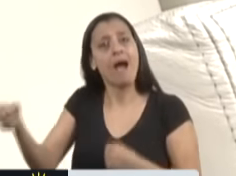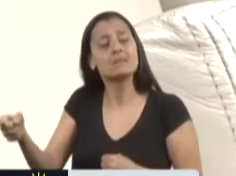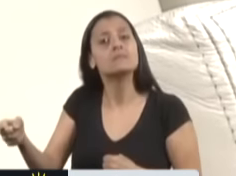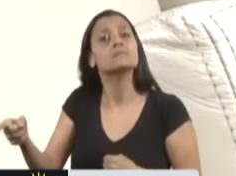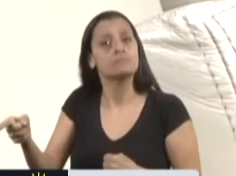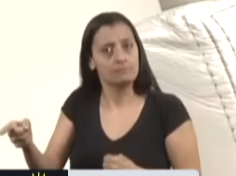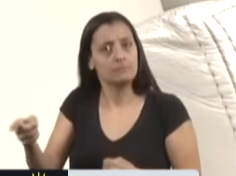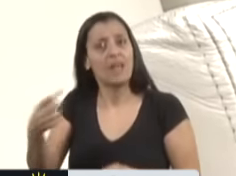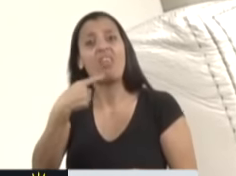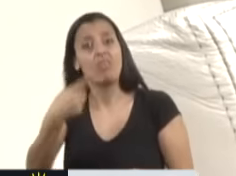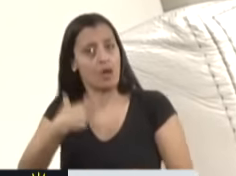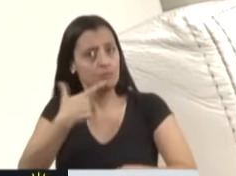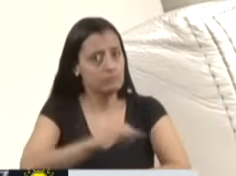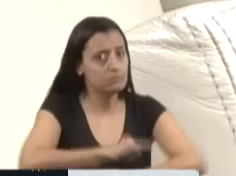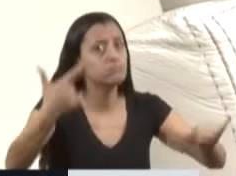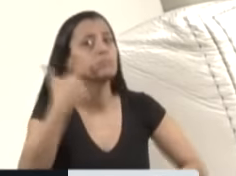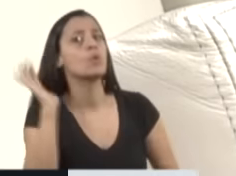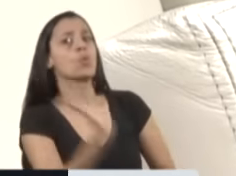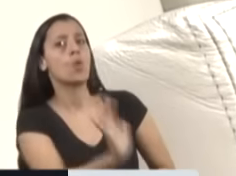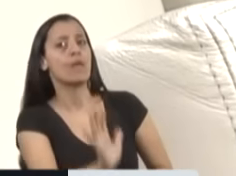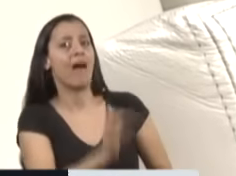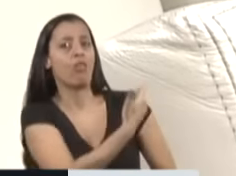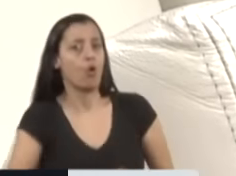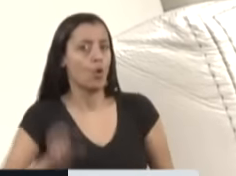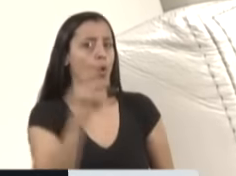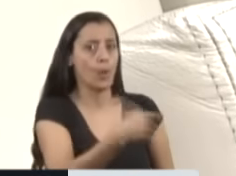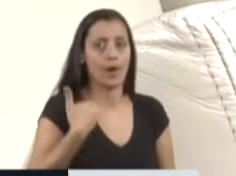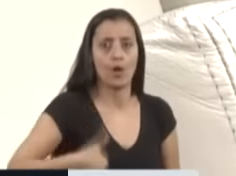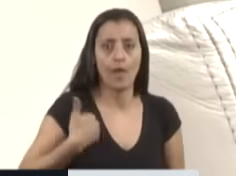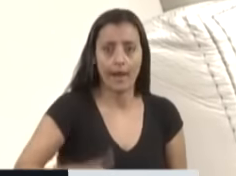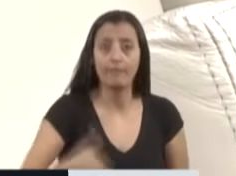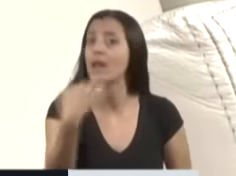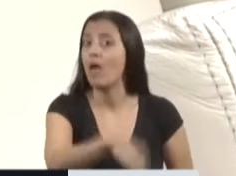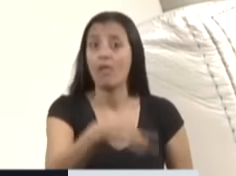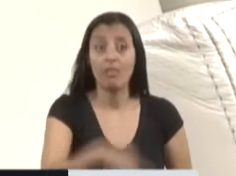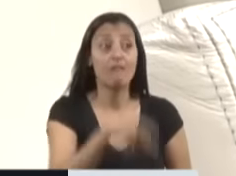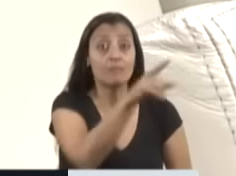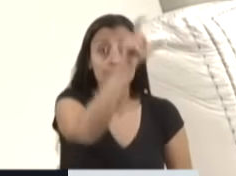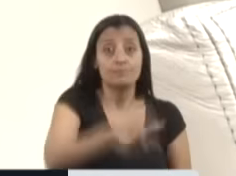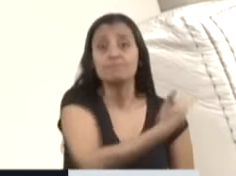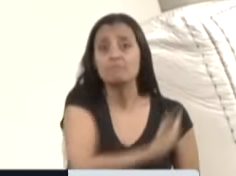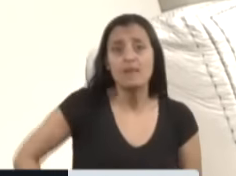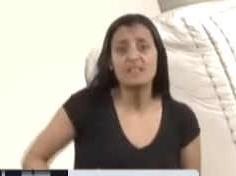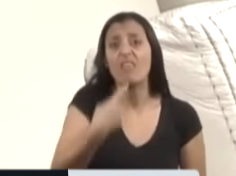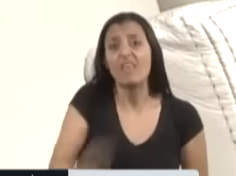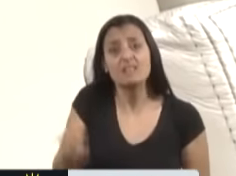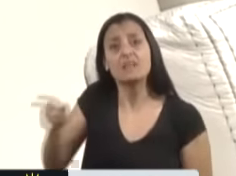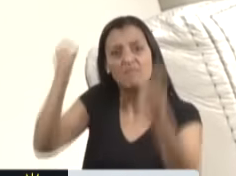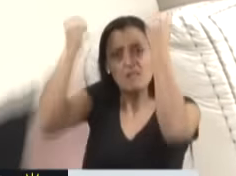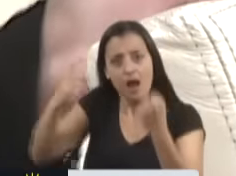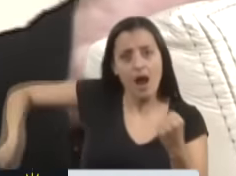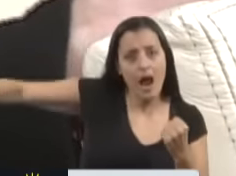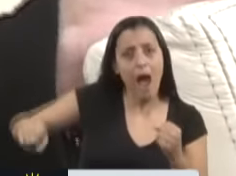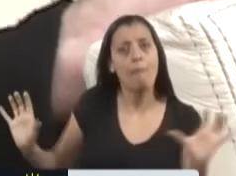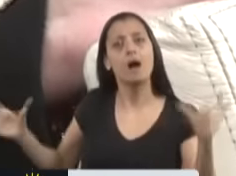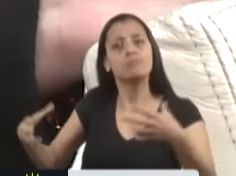realizó una advertencia pública al gobierno de Argentina que se retracte De haberle declarado como organización terrorista y que hoy